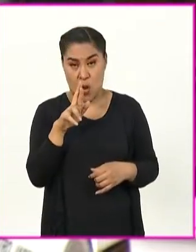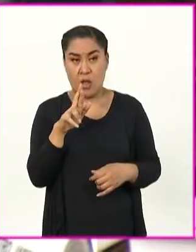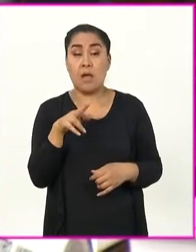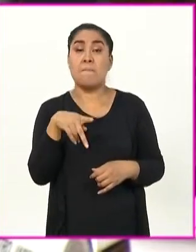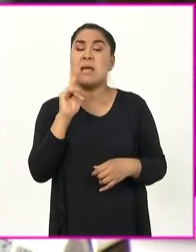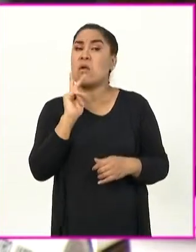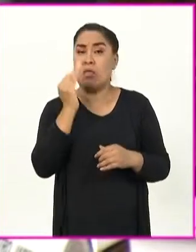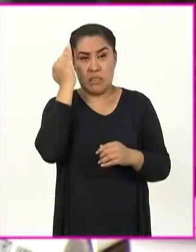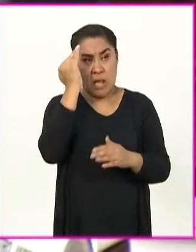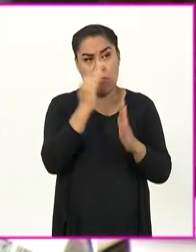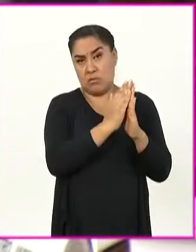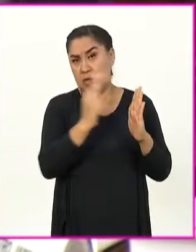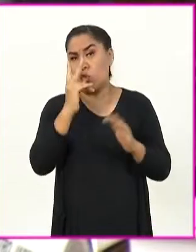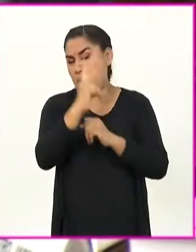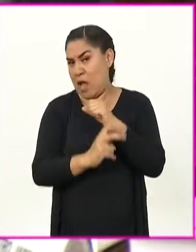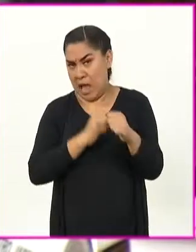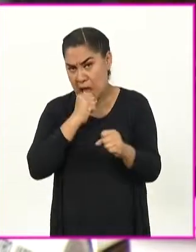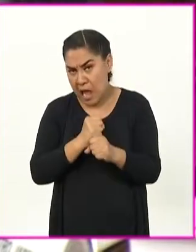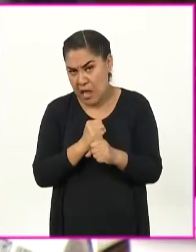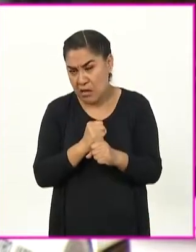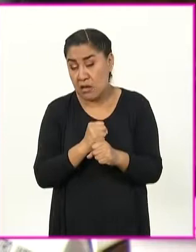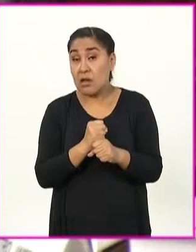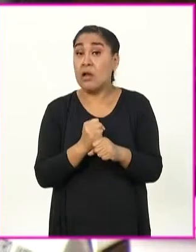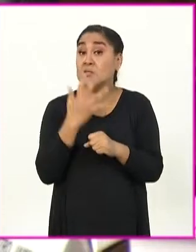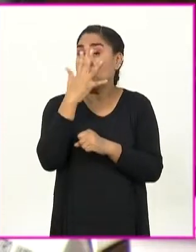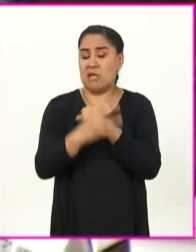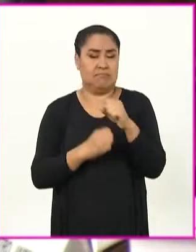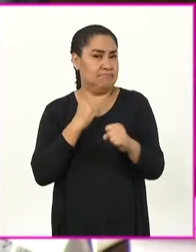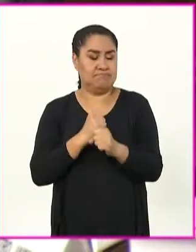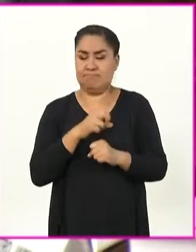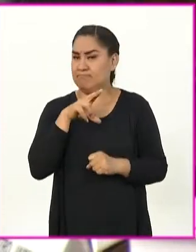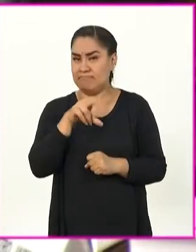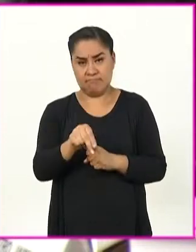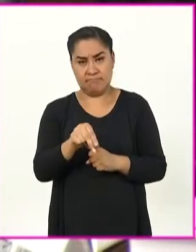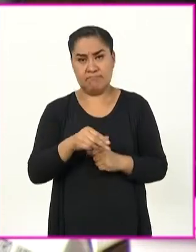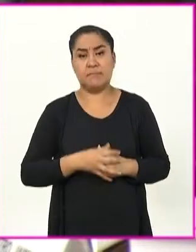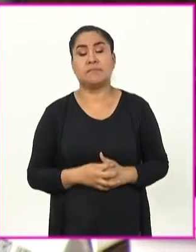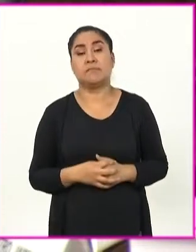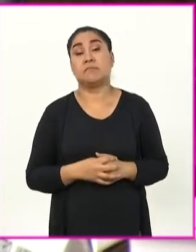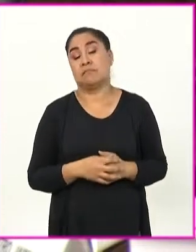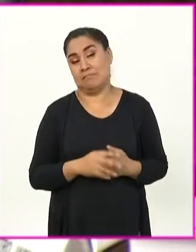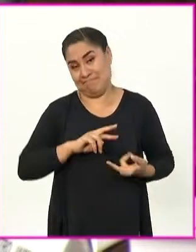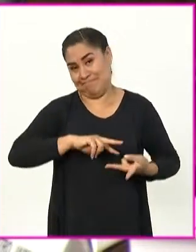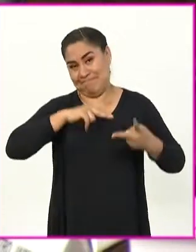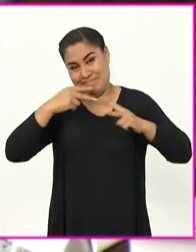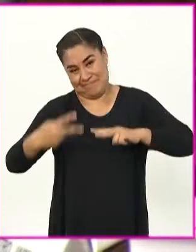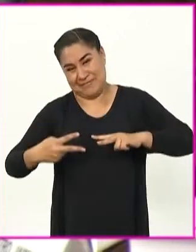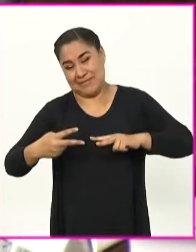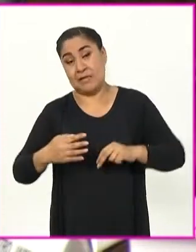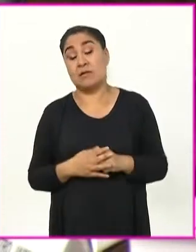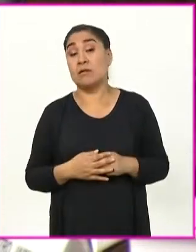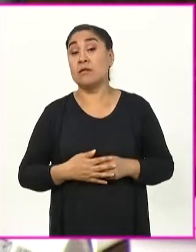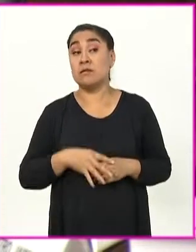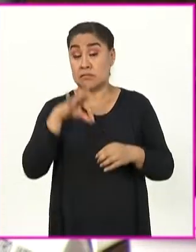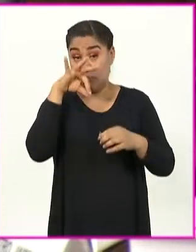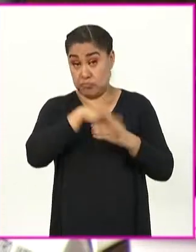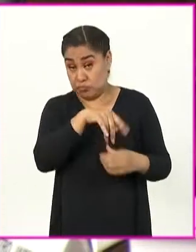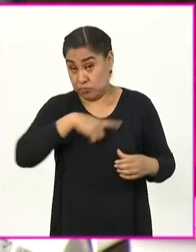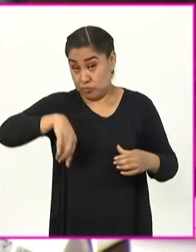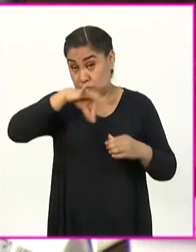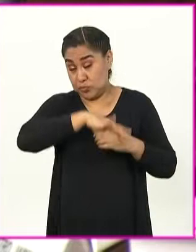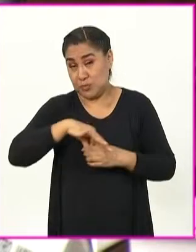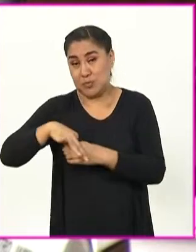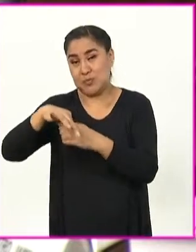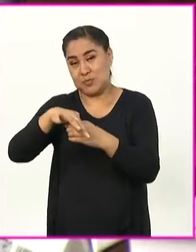se le eligió por un período de dos años no por un período de cinco años y contrario a lo que se ha señalado cuando se vota en las